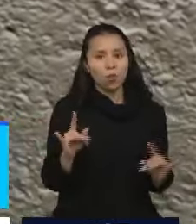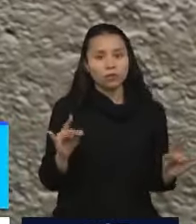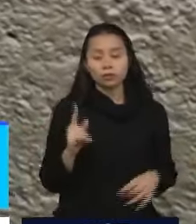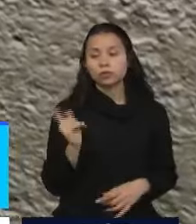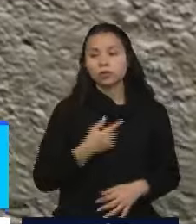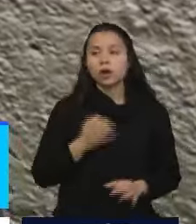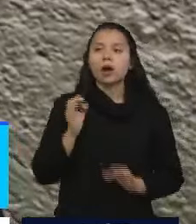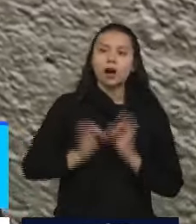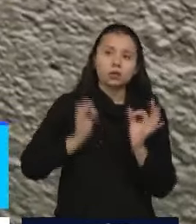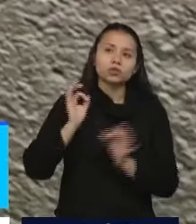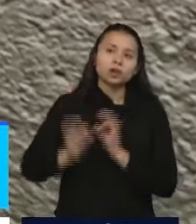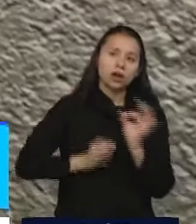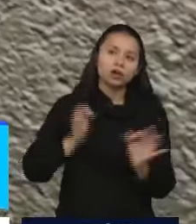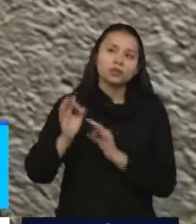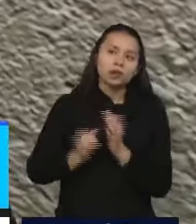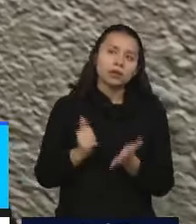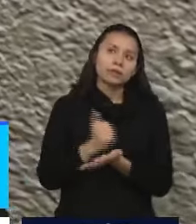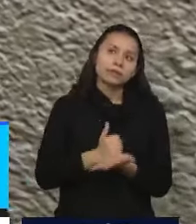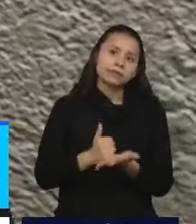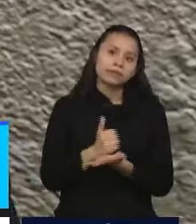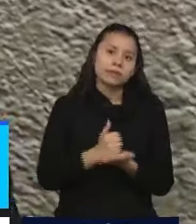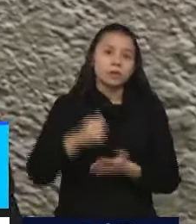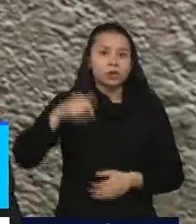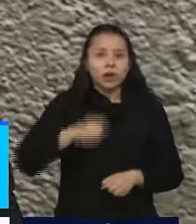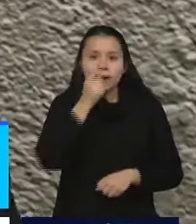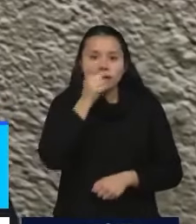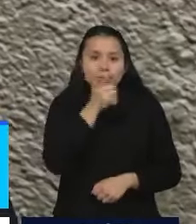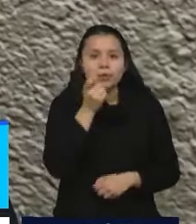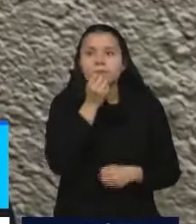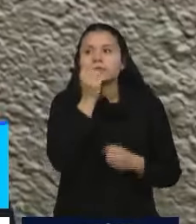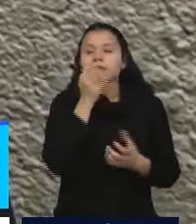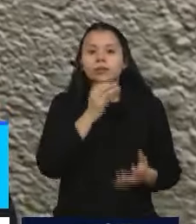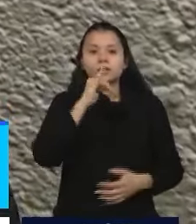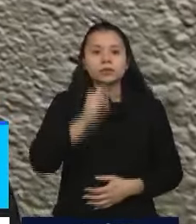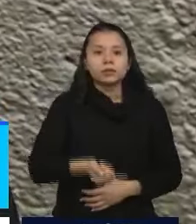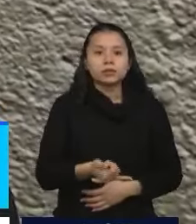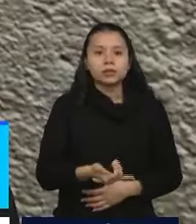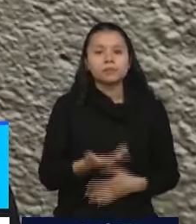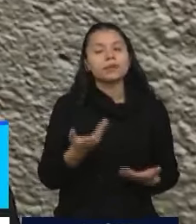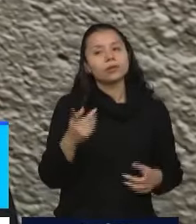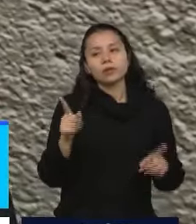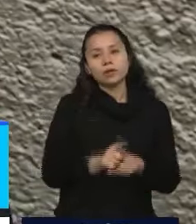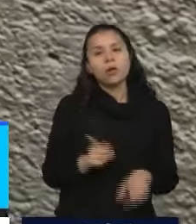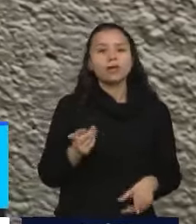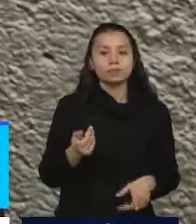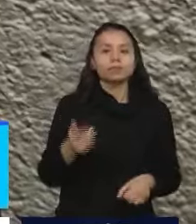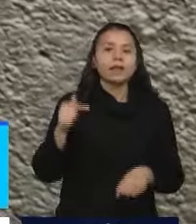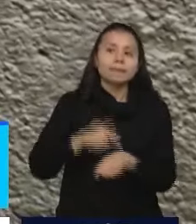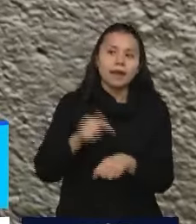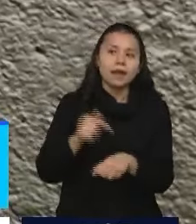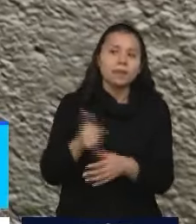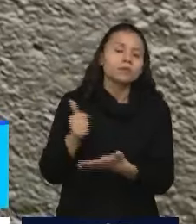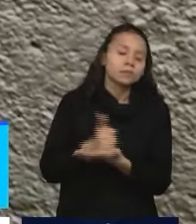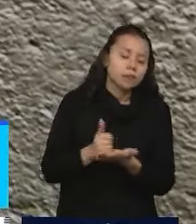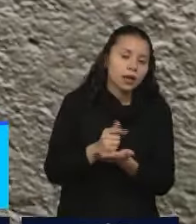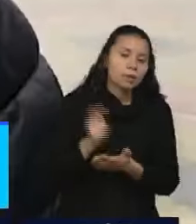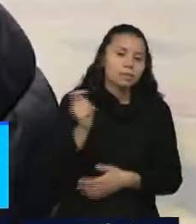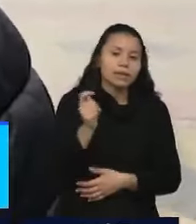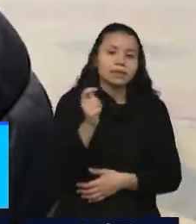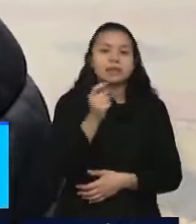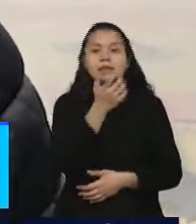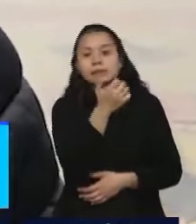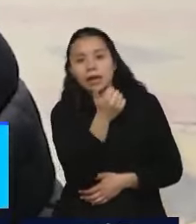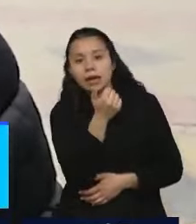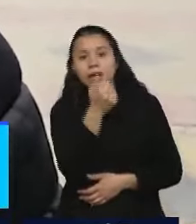¿no? Pero sí, mientras sea lo más rápido posible, pero sí le damos un tope de tiempo, entre 6 y 9 meses, creería yo.